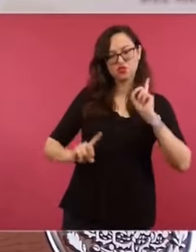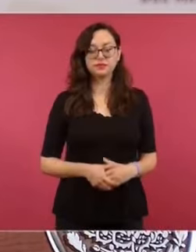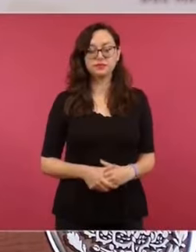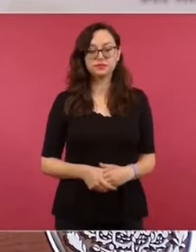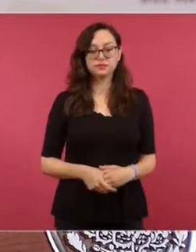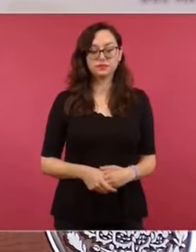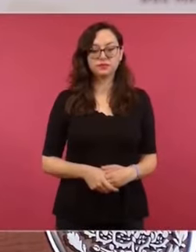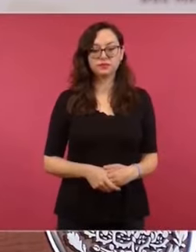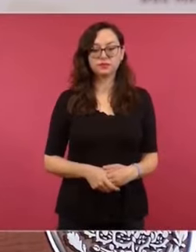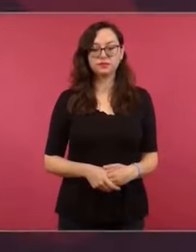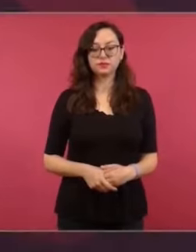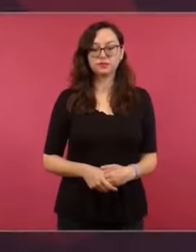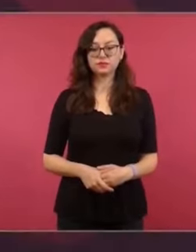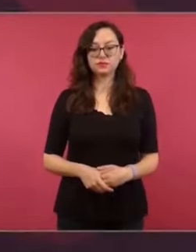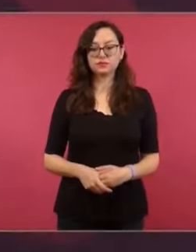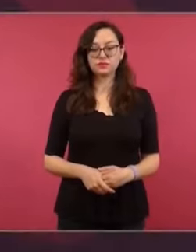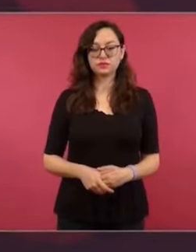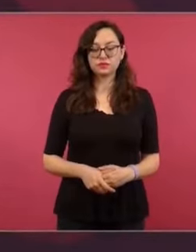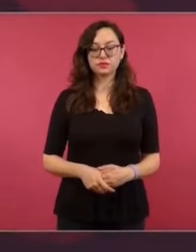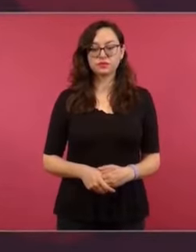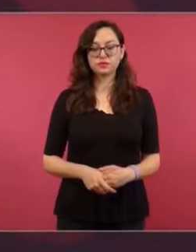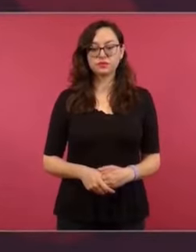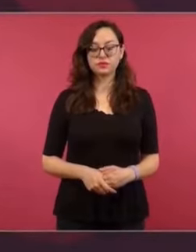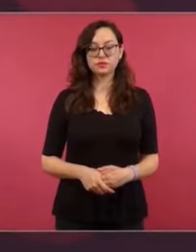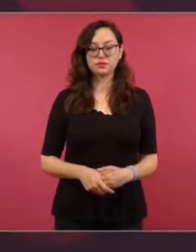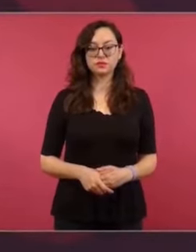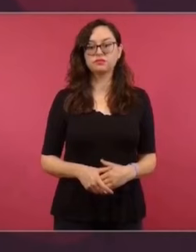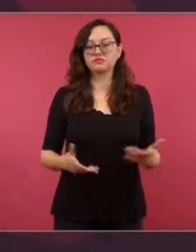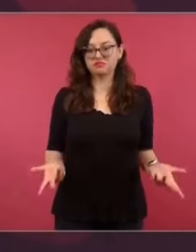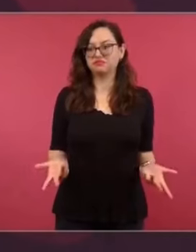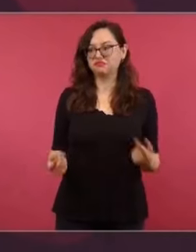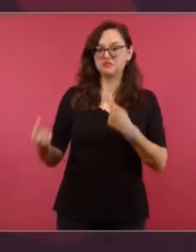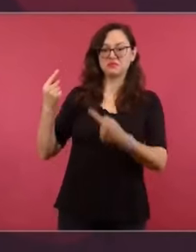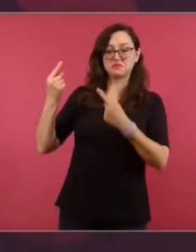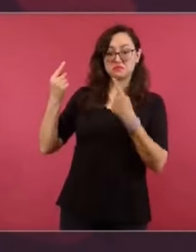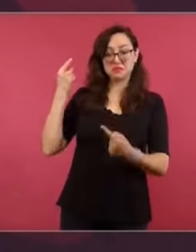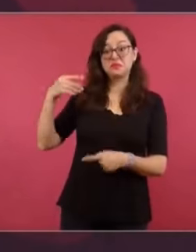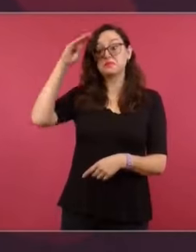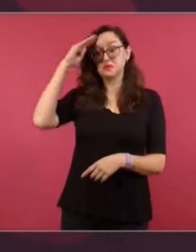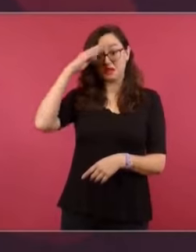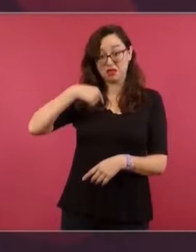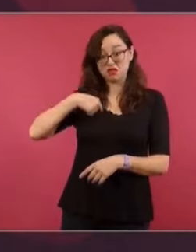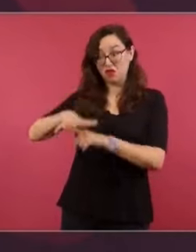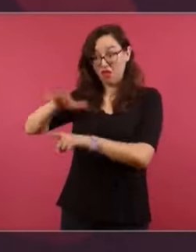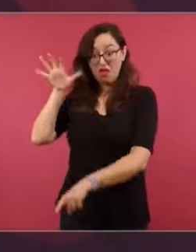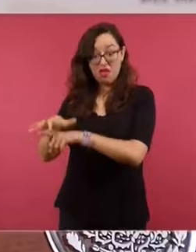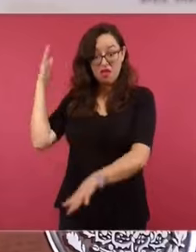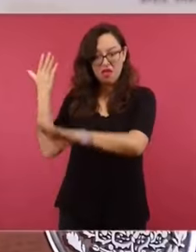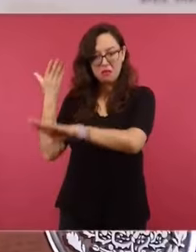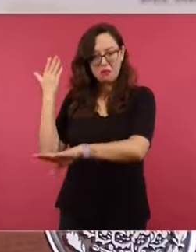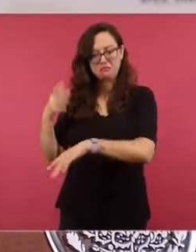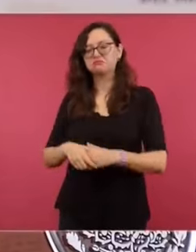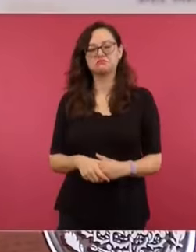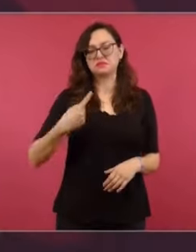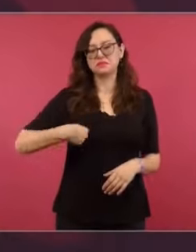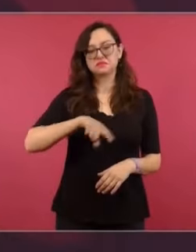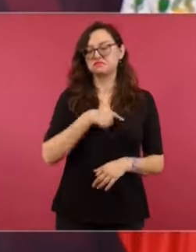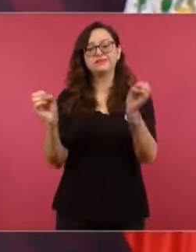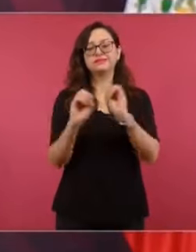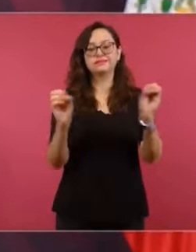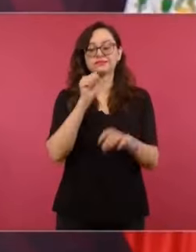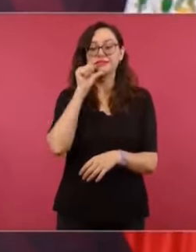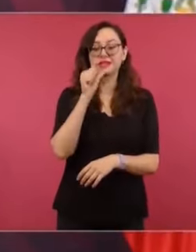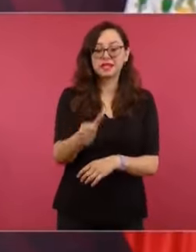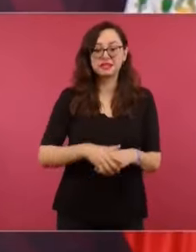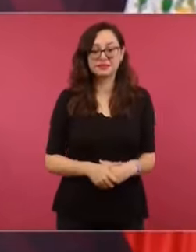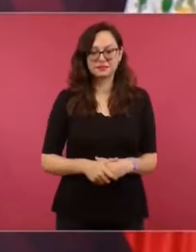palacio también en el afán de provocar para ver si nosotros reprimimos todo esto